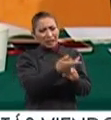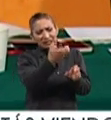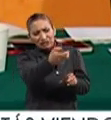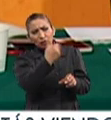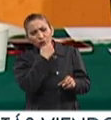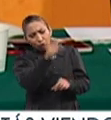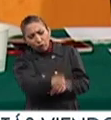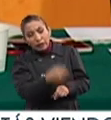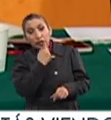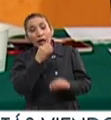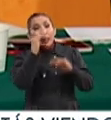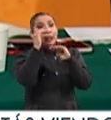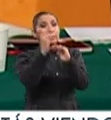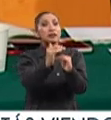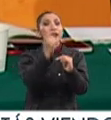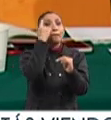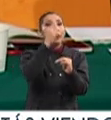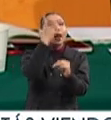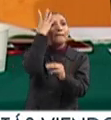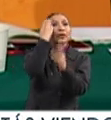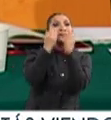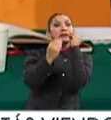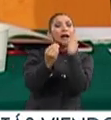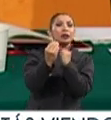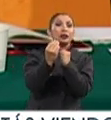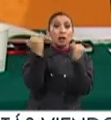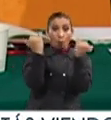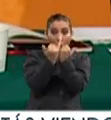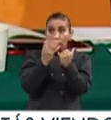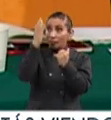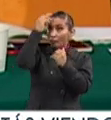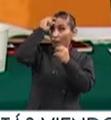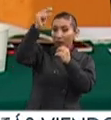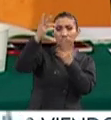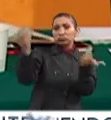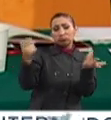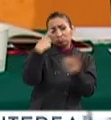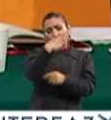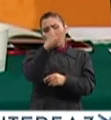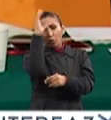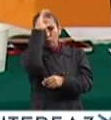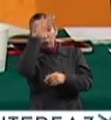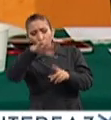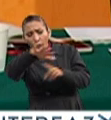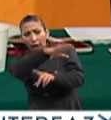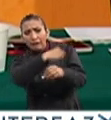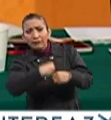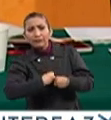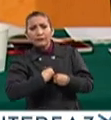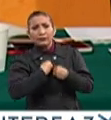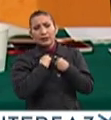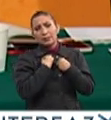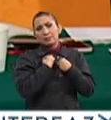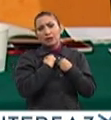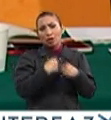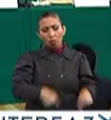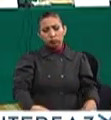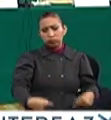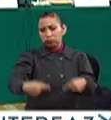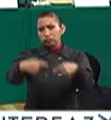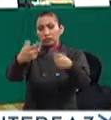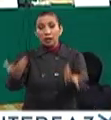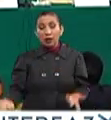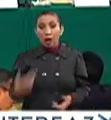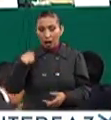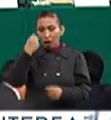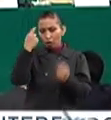se tienen limitaciones para el aprendizaje por las condiciones culturales en que la persona ha crecido.